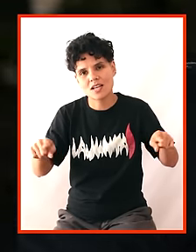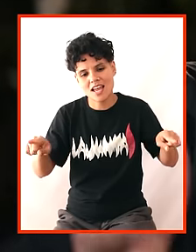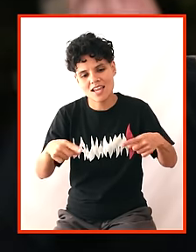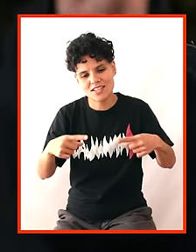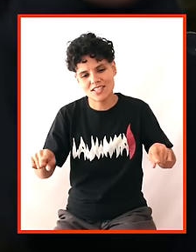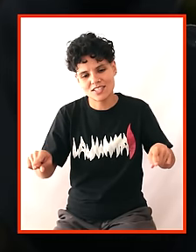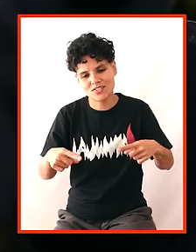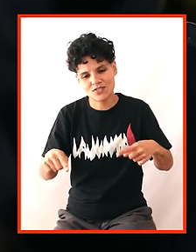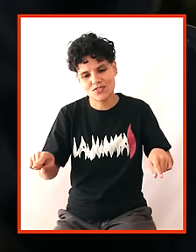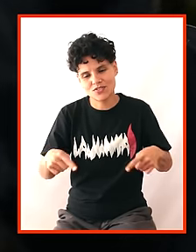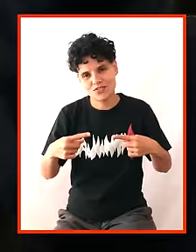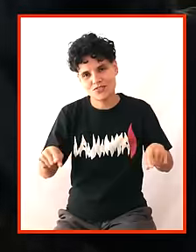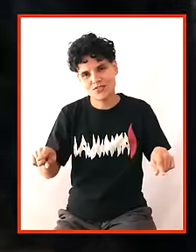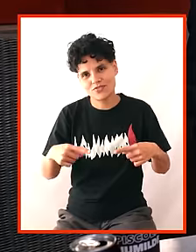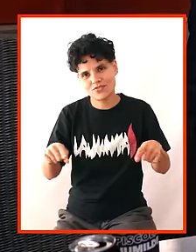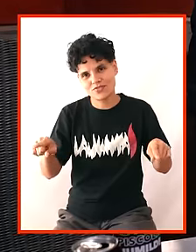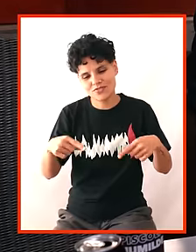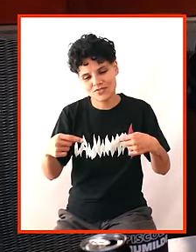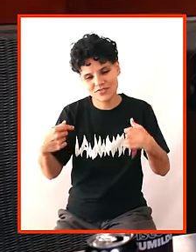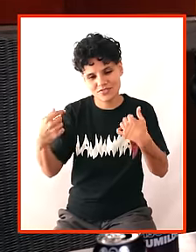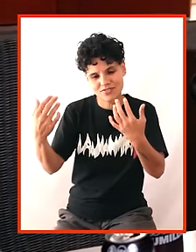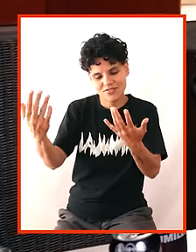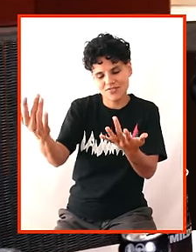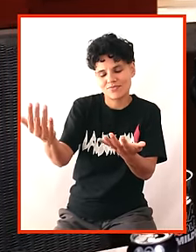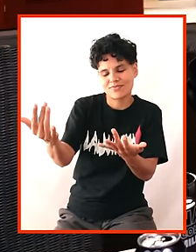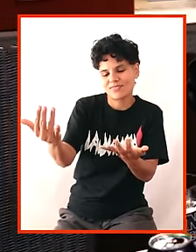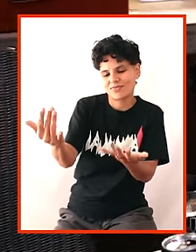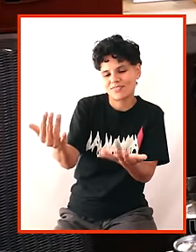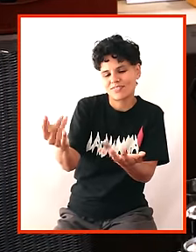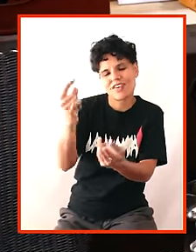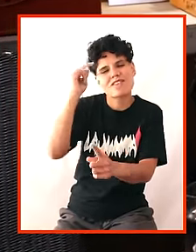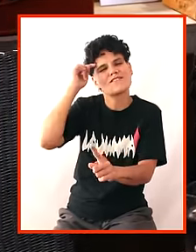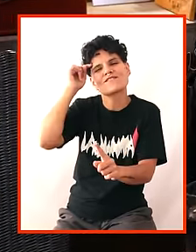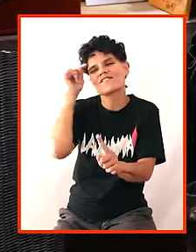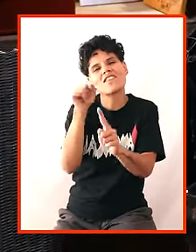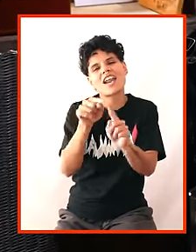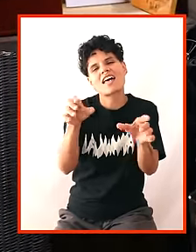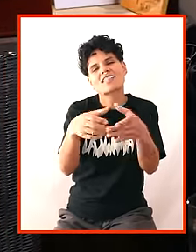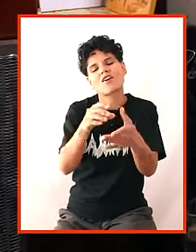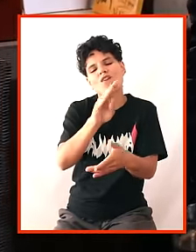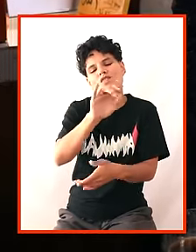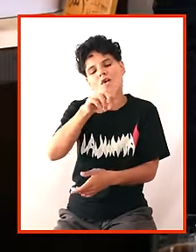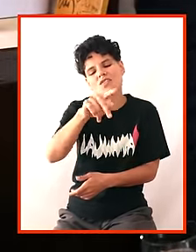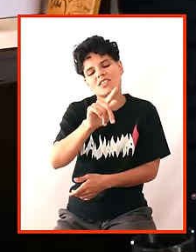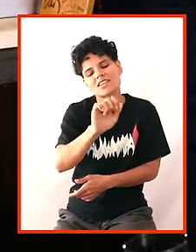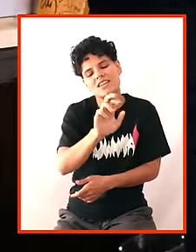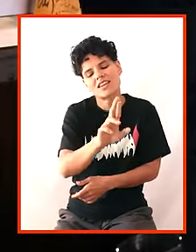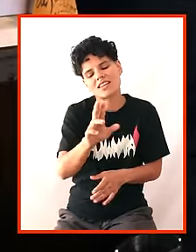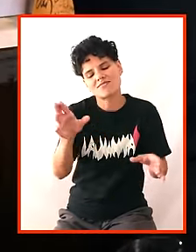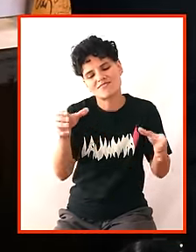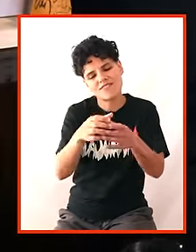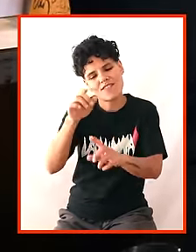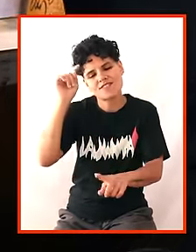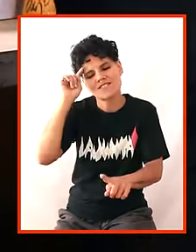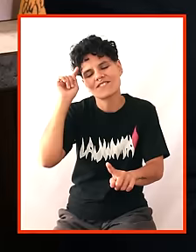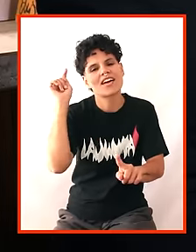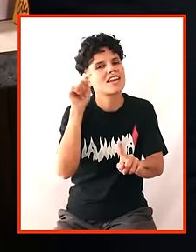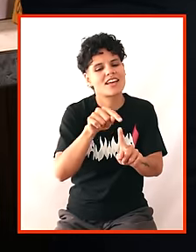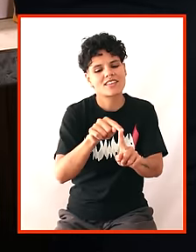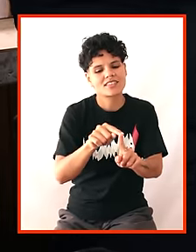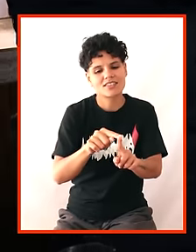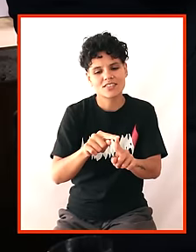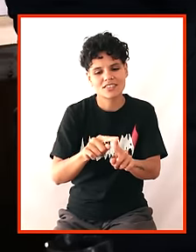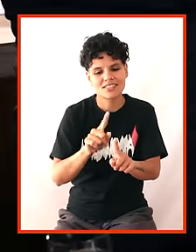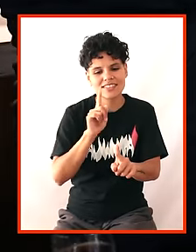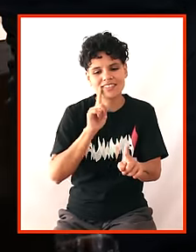está de cumpleaños. ¡Ah! Y que es gran fanático de ustedes. Y celebrar el cumpleaños